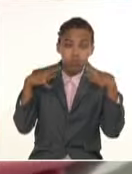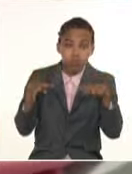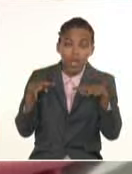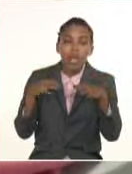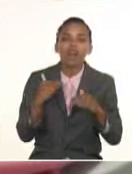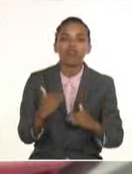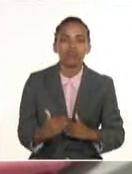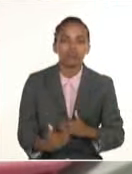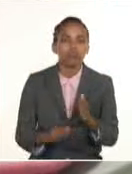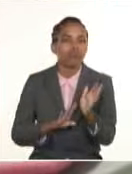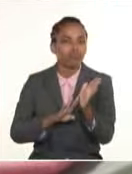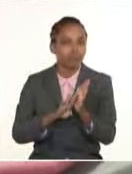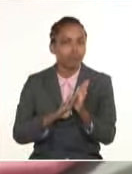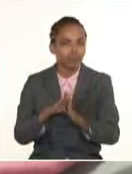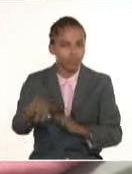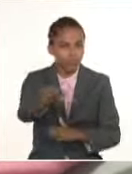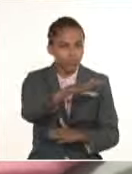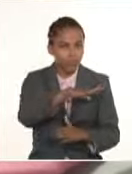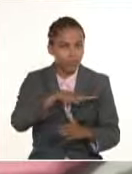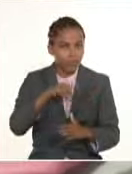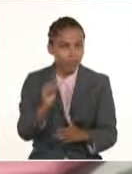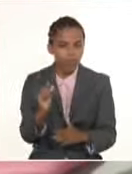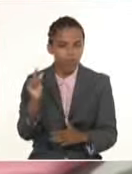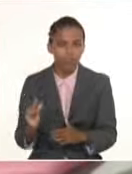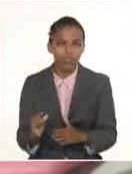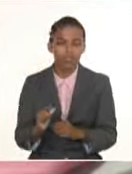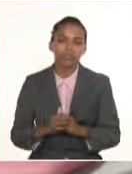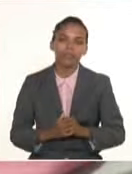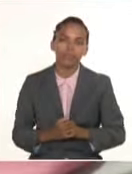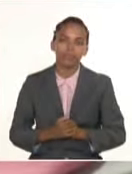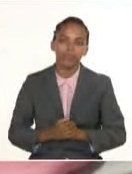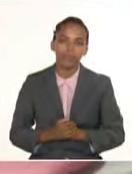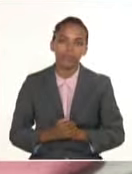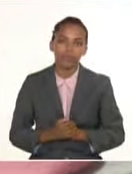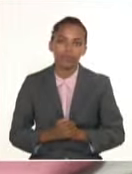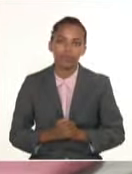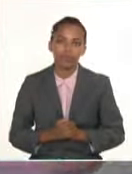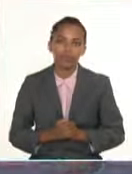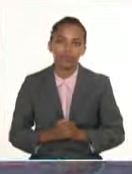evolucionan los lesionados. Boris García Cuartero, Canal Cubano de Noticias.